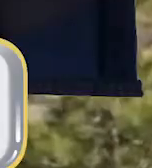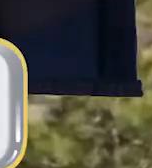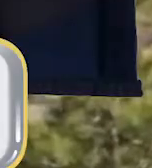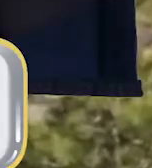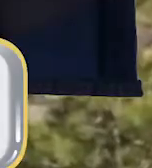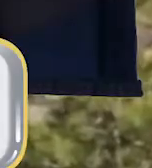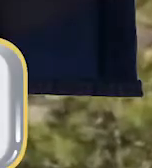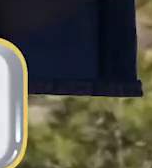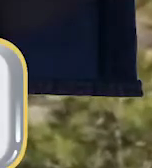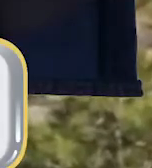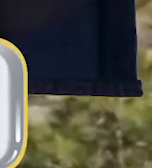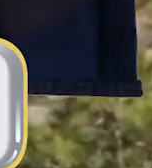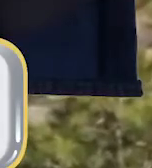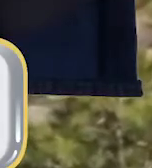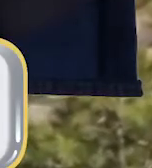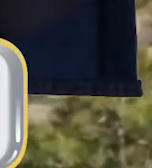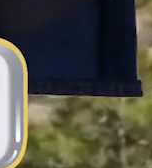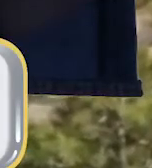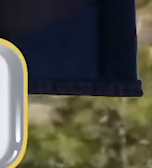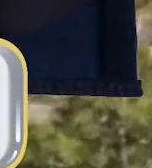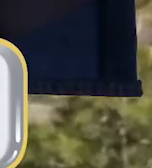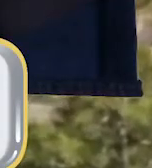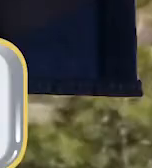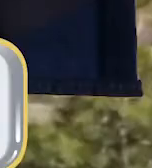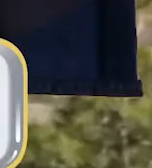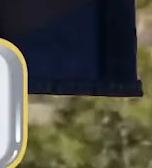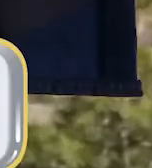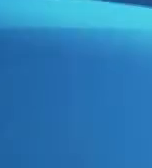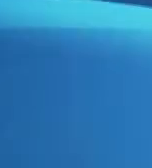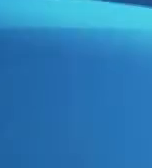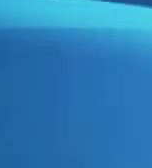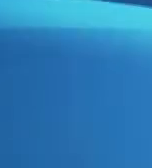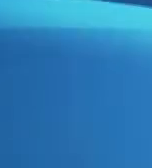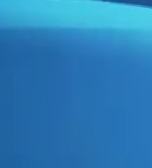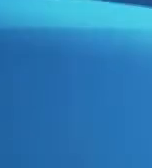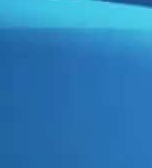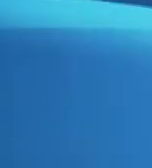además reduce hinchazón y la inflamación